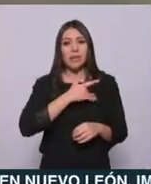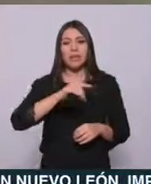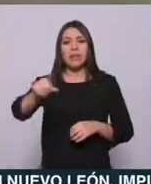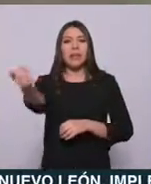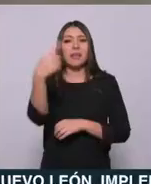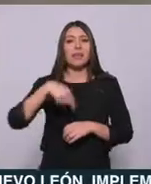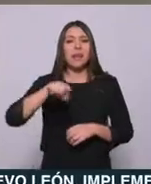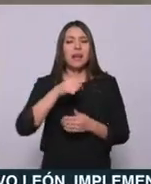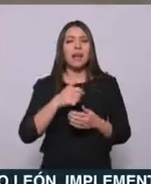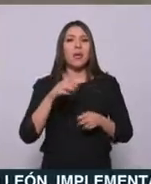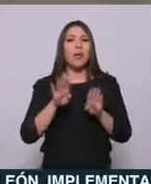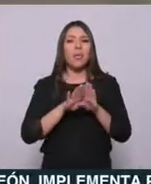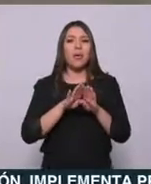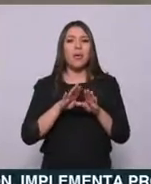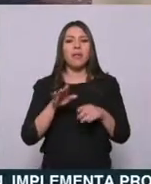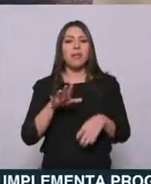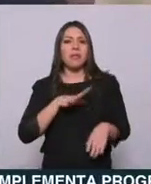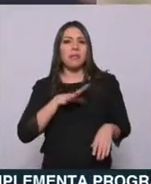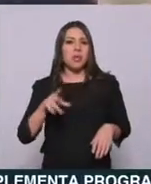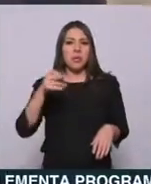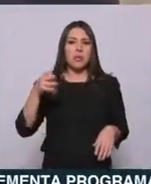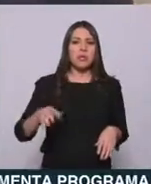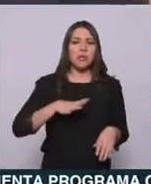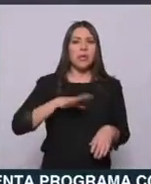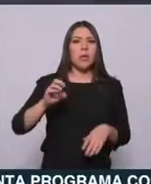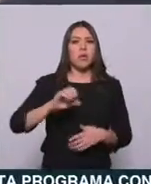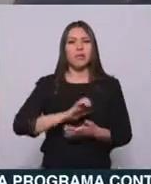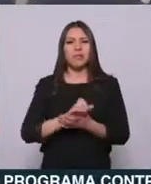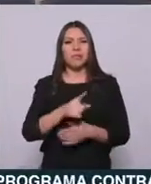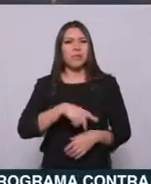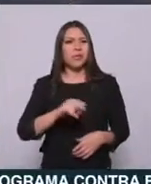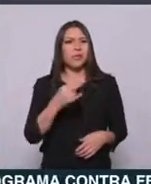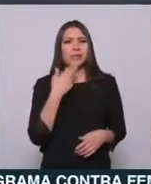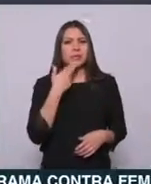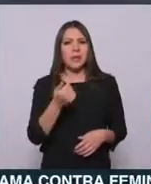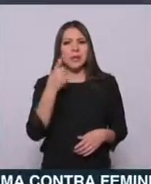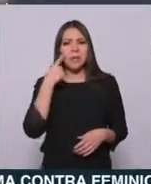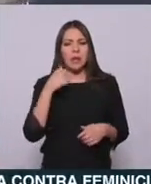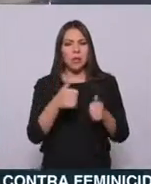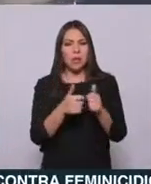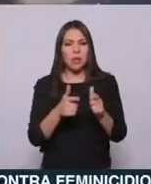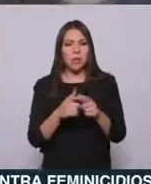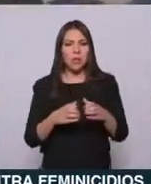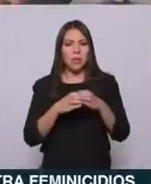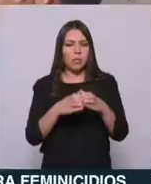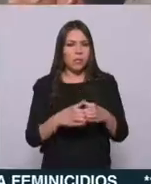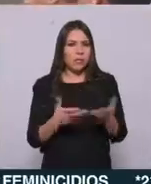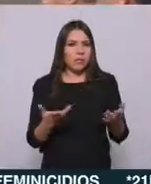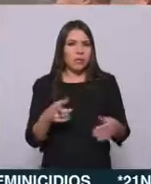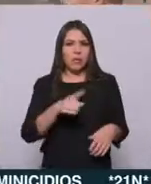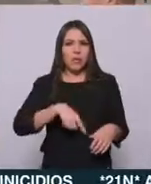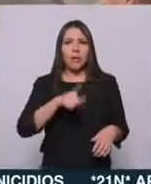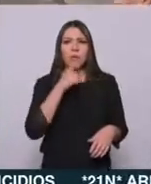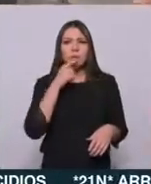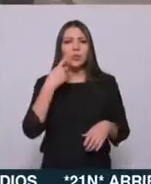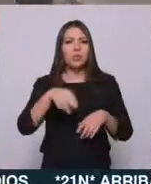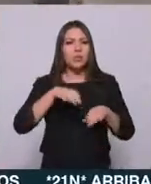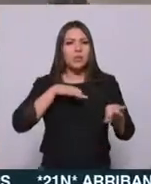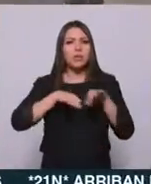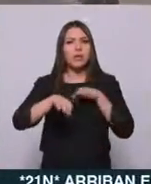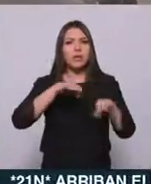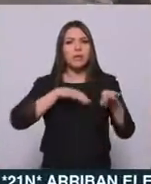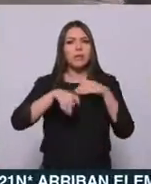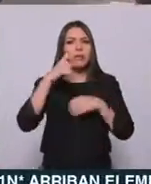una actitud de rechazo o de discriminación a una corporación. Me parece que son policías que han dado su vida por